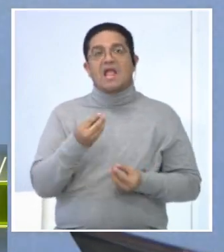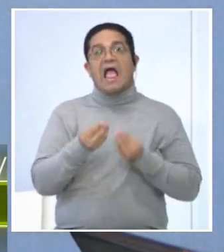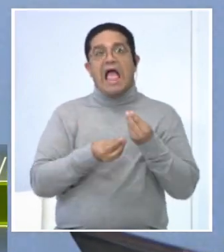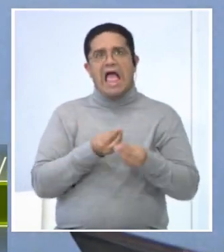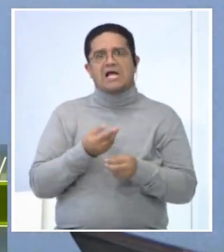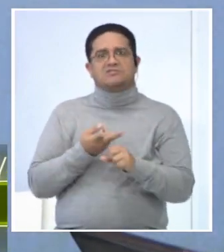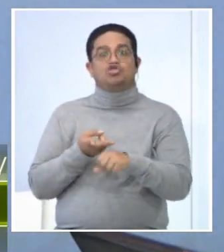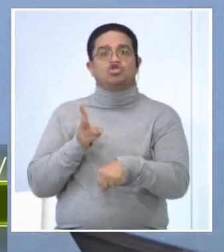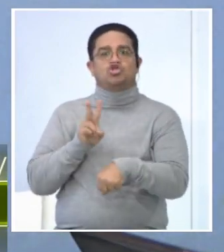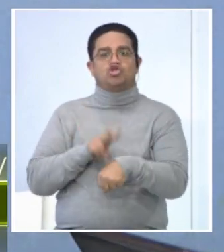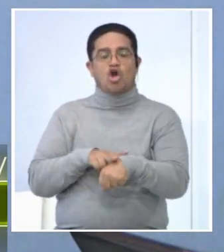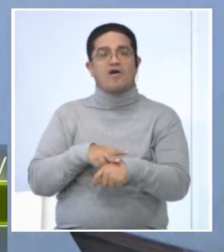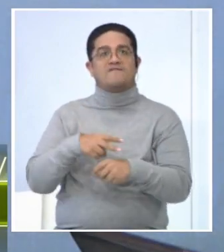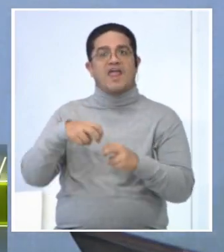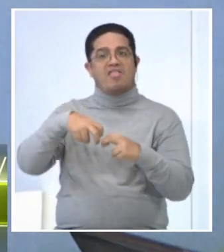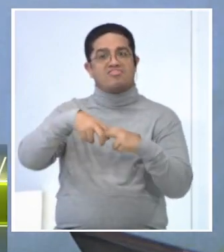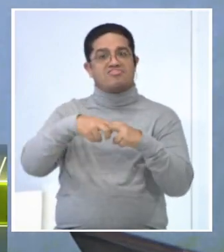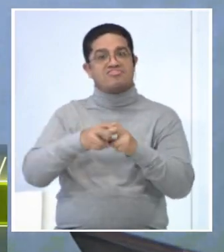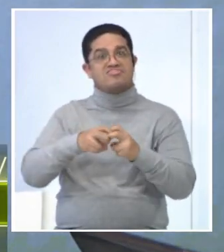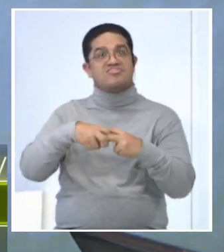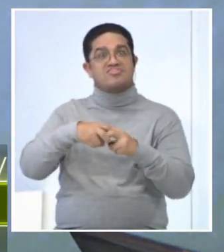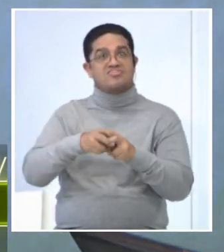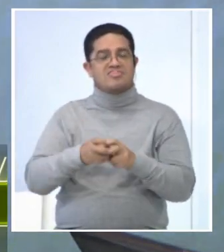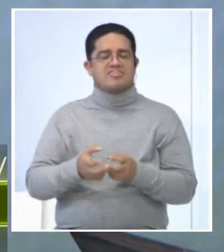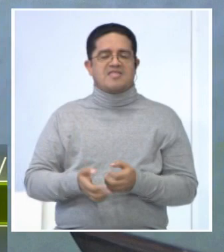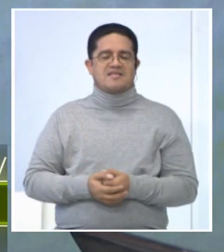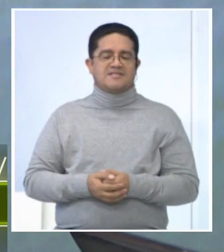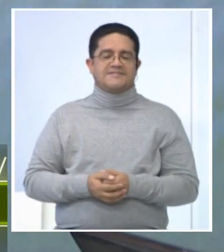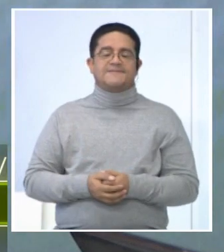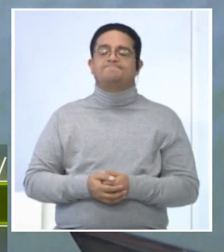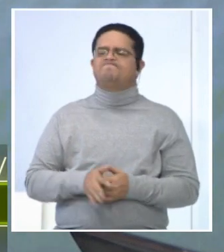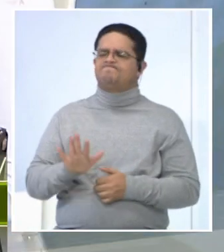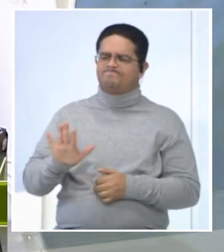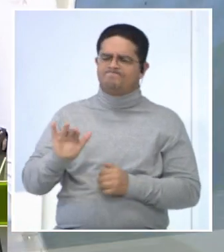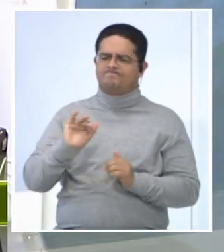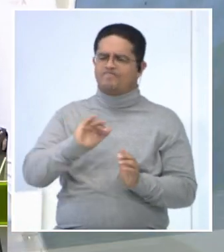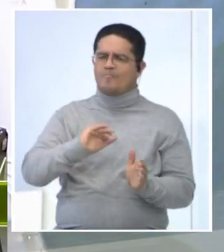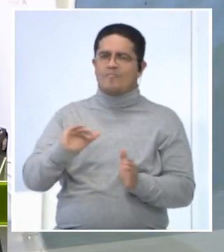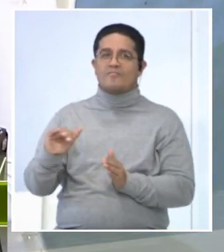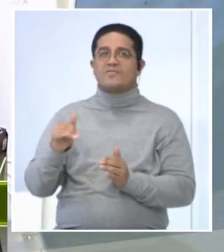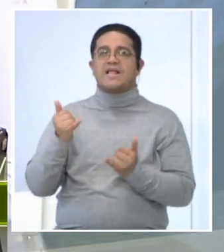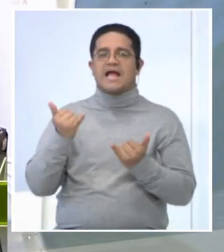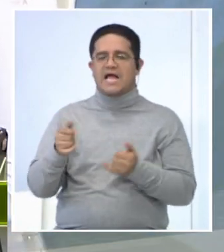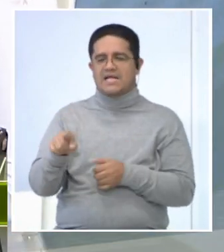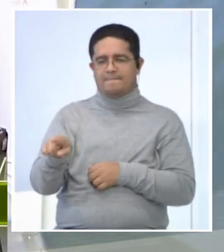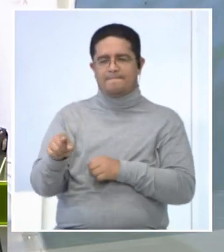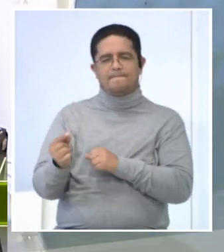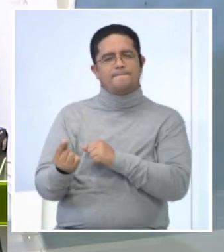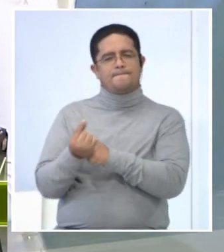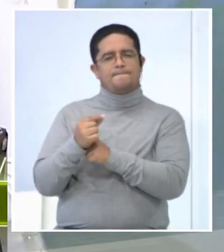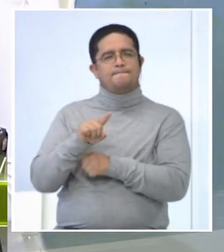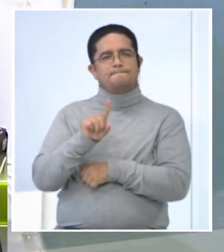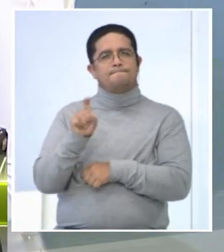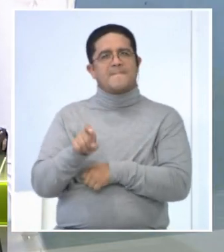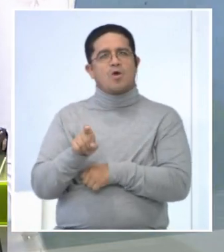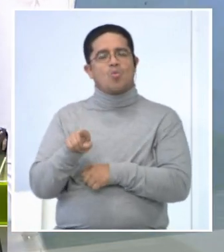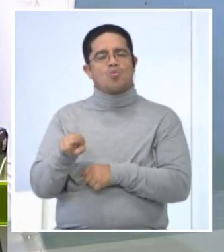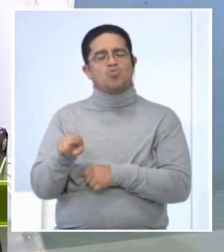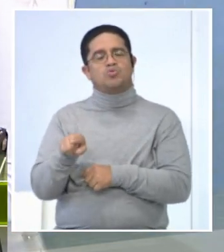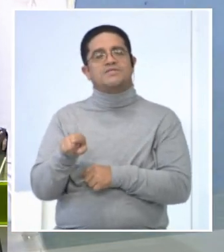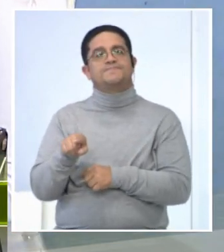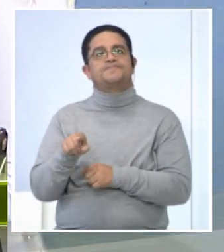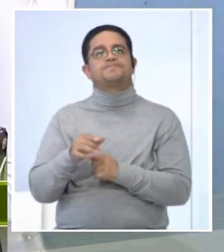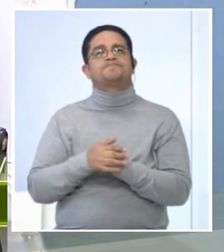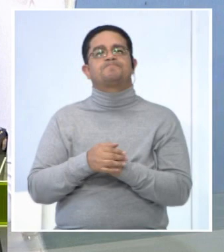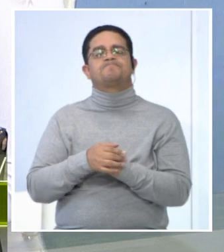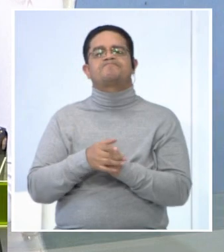desgaste dentro del tejido de la articulación. Hablemos ahora, porque por acá nos la están preguntando a través de la cuenta de @salud_gb